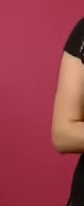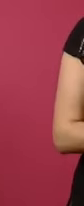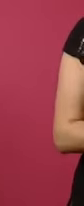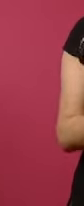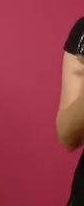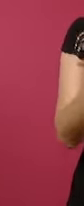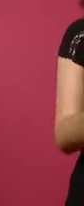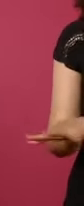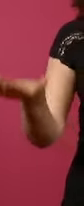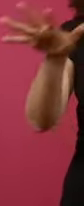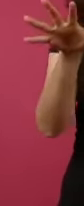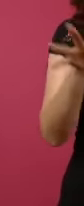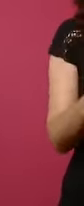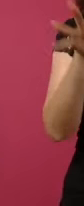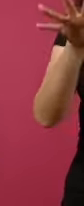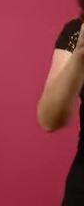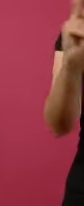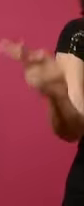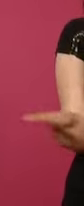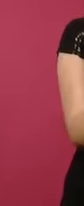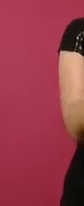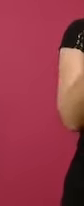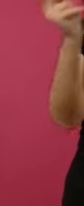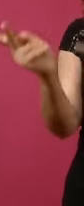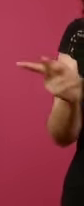hay más garantía